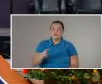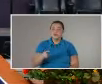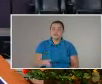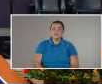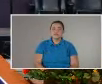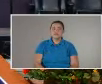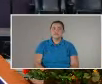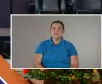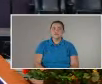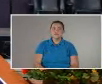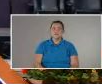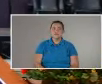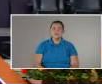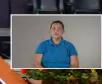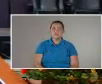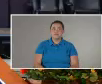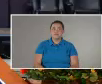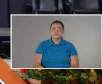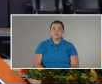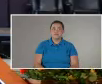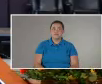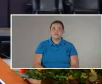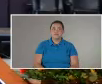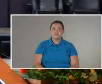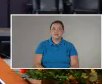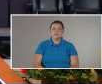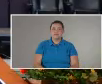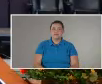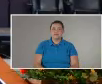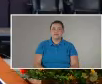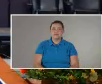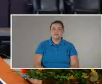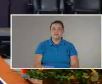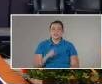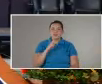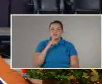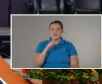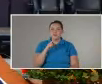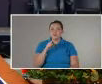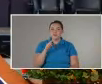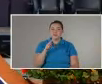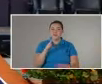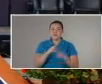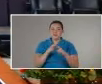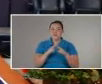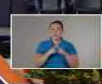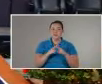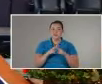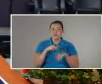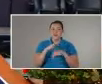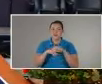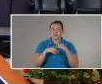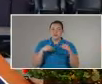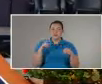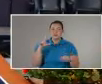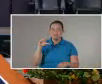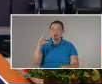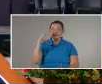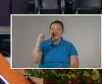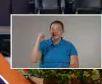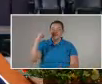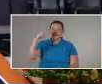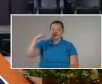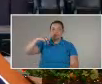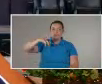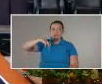Hasta el nombre me dijo. Creo que era así como de computadora, creo que era como floppy o era algo así como USB, algo así se